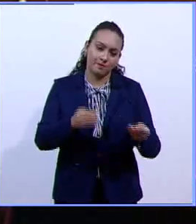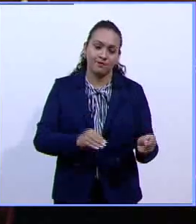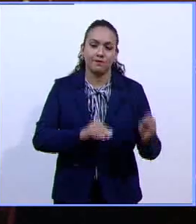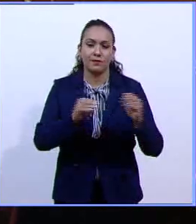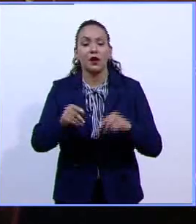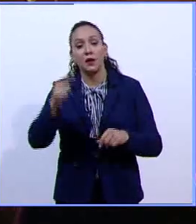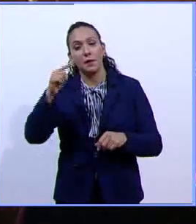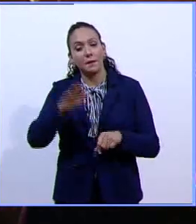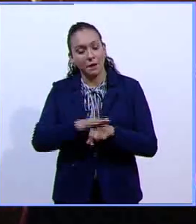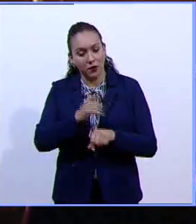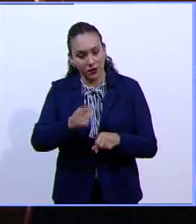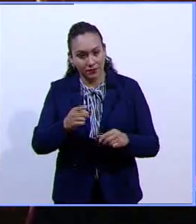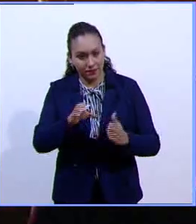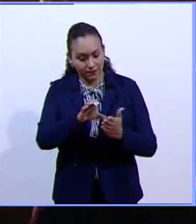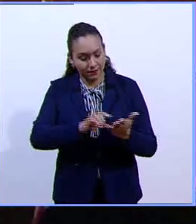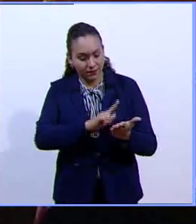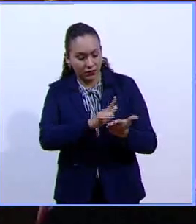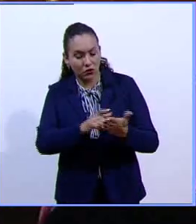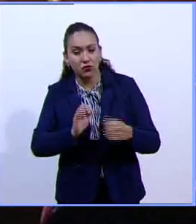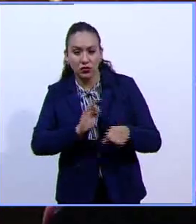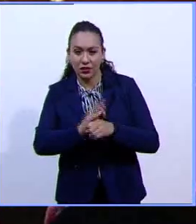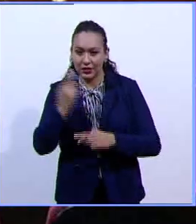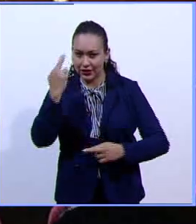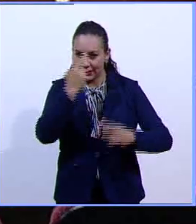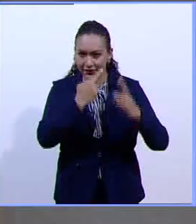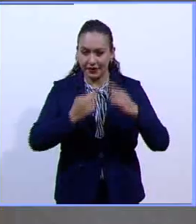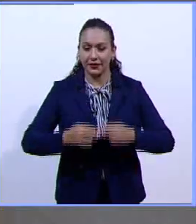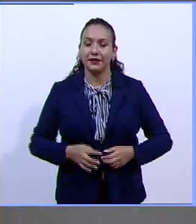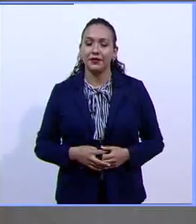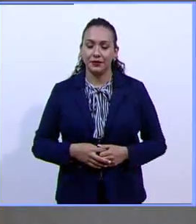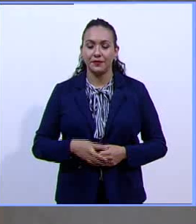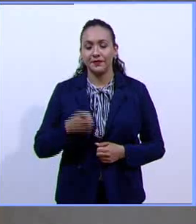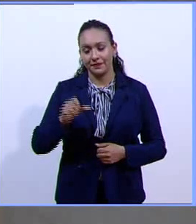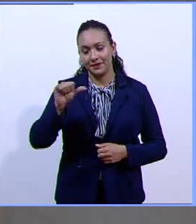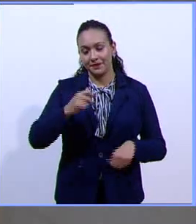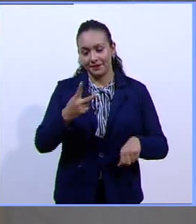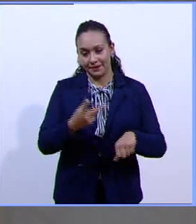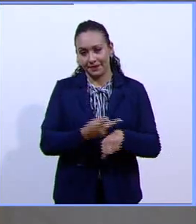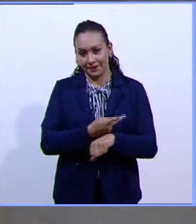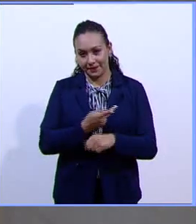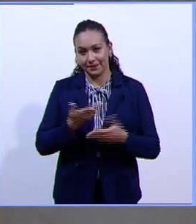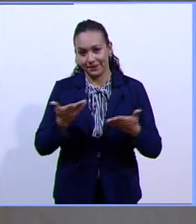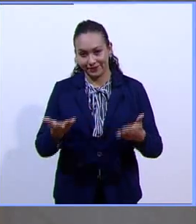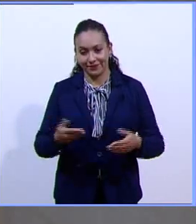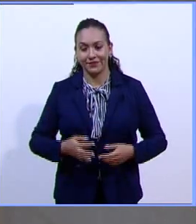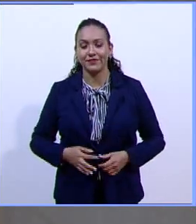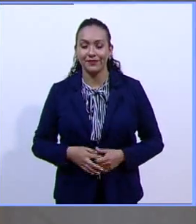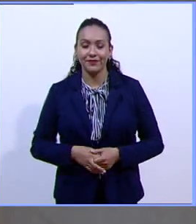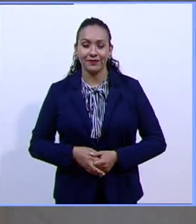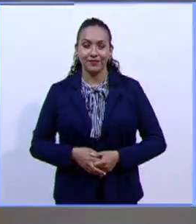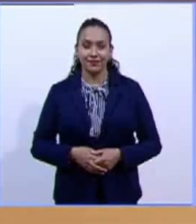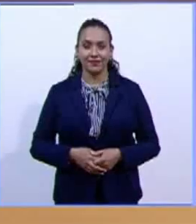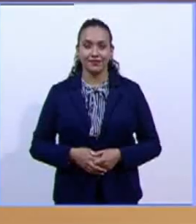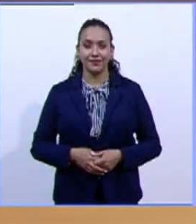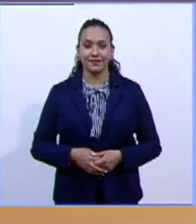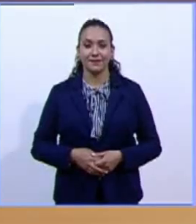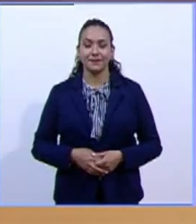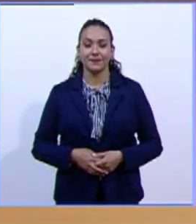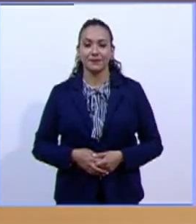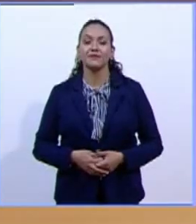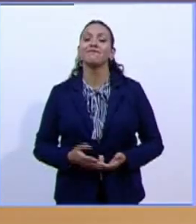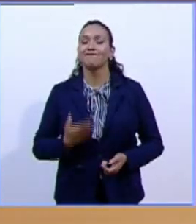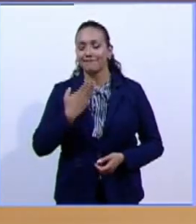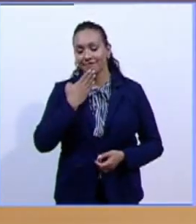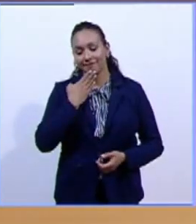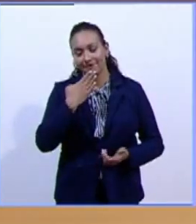declarada inconstitucional en el amparo en revisión de origen. Es lo que resolvió el Pleno de la Corte en la sesión de este martes.